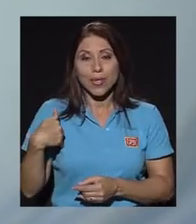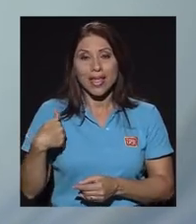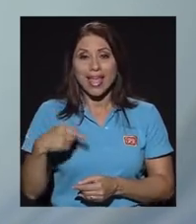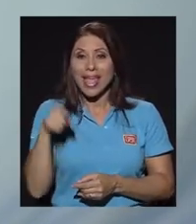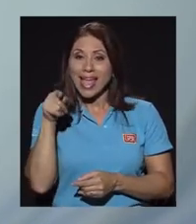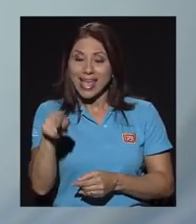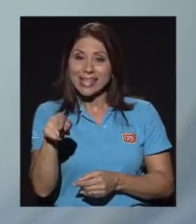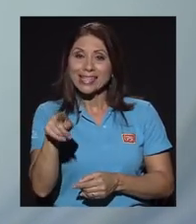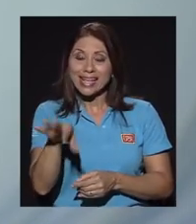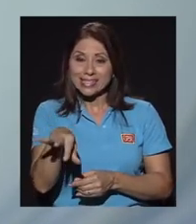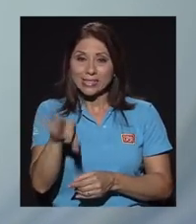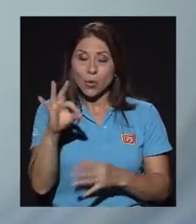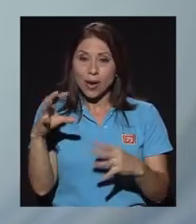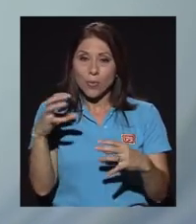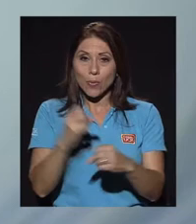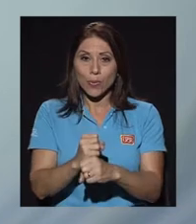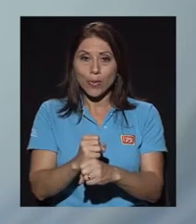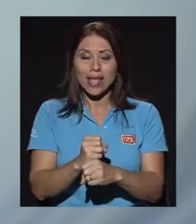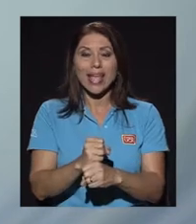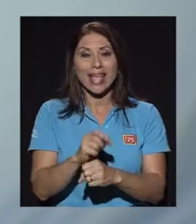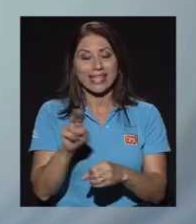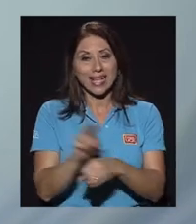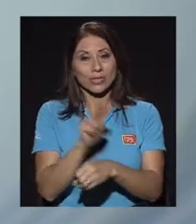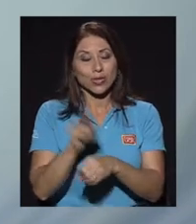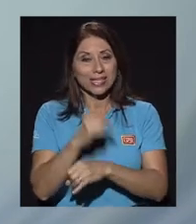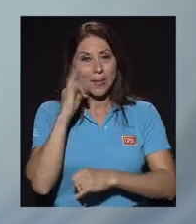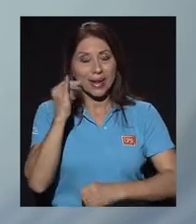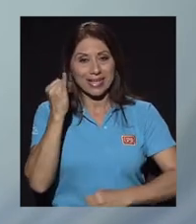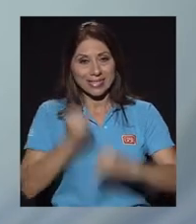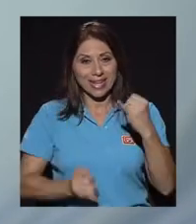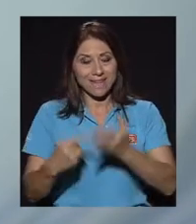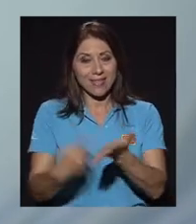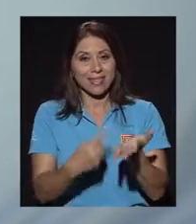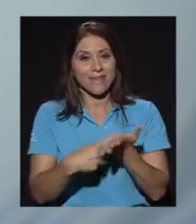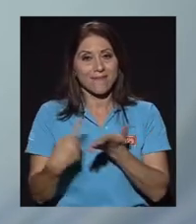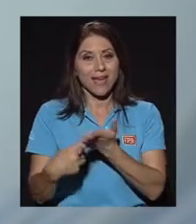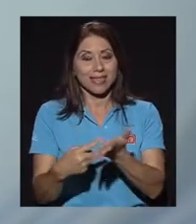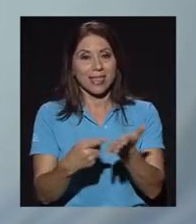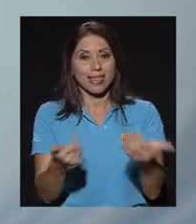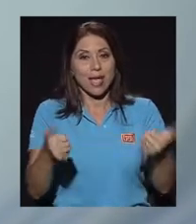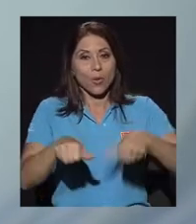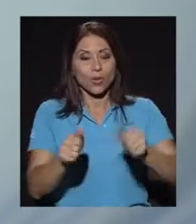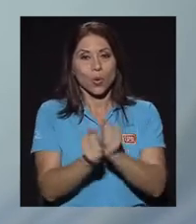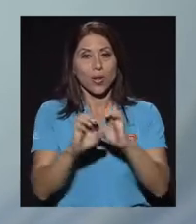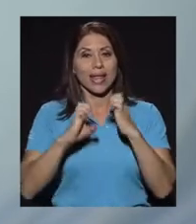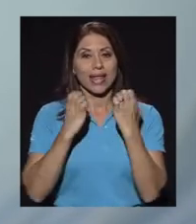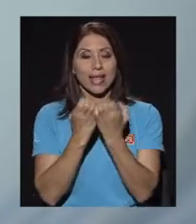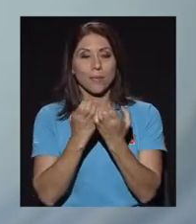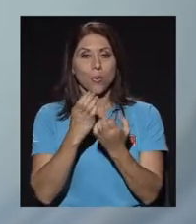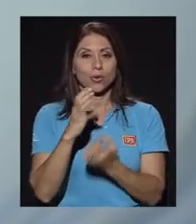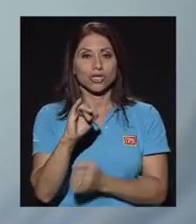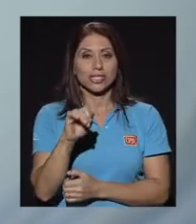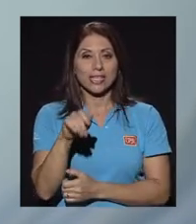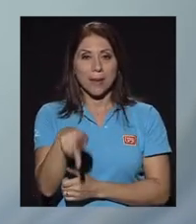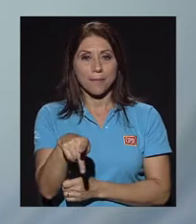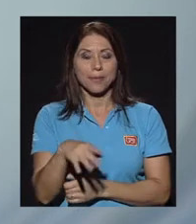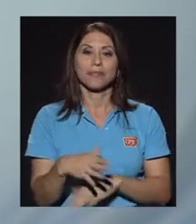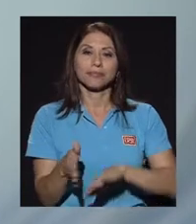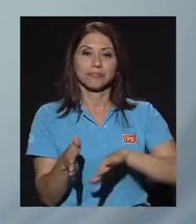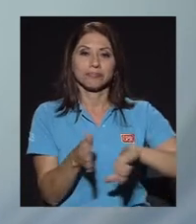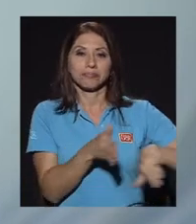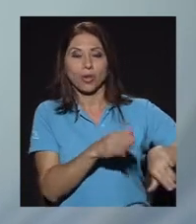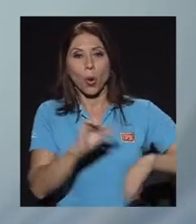utilizará según la selección del equipo del CIEP como el cierre de este debate. La siguiente pregunta entonces refiere